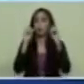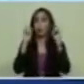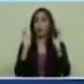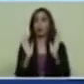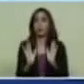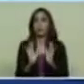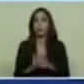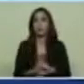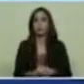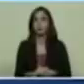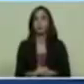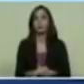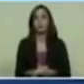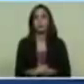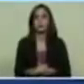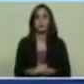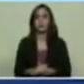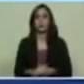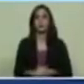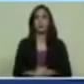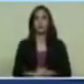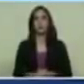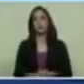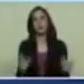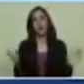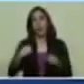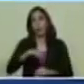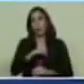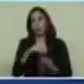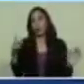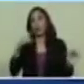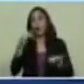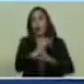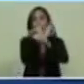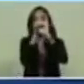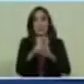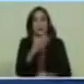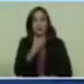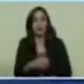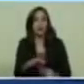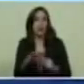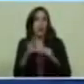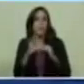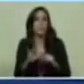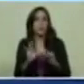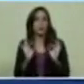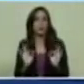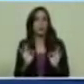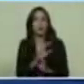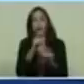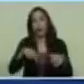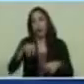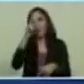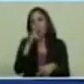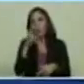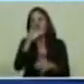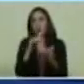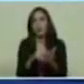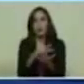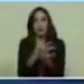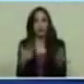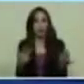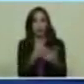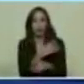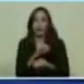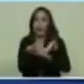Buenas sorpresas, porque ustedes saben que para nosotros las Navidades son especiales. Y este año 2018 va a haber